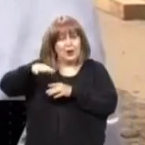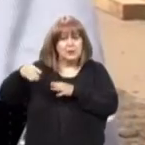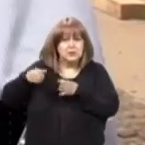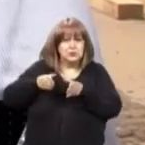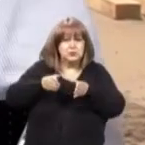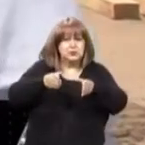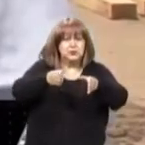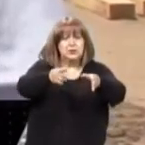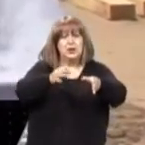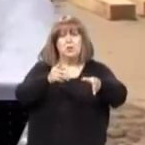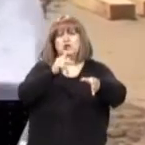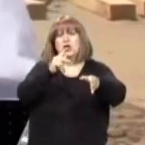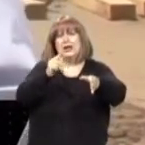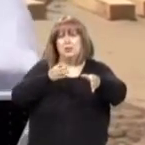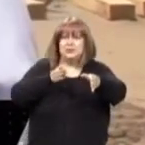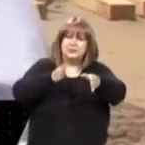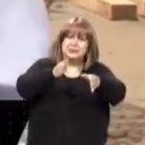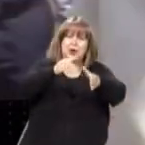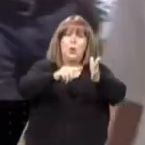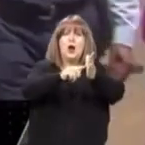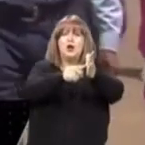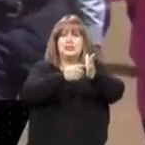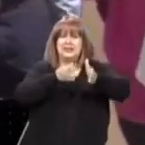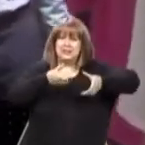el 66% del recorrido de este gasoducto